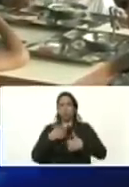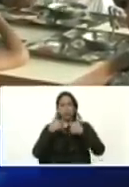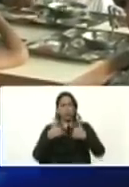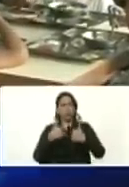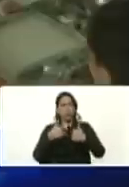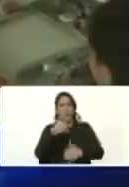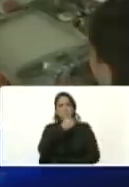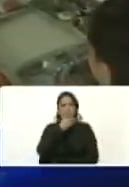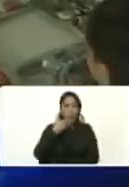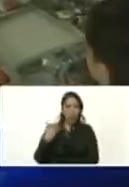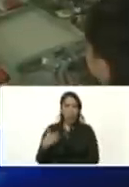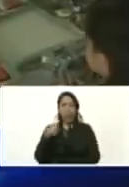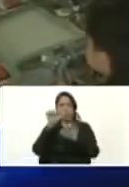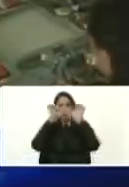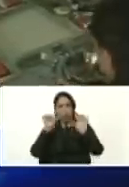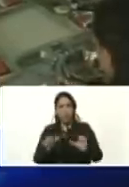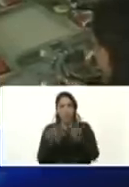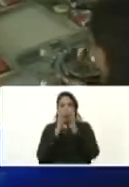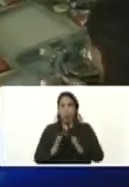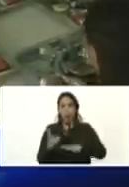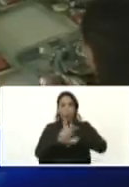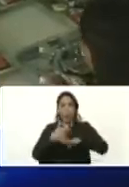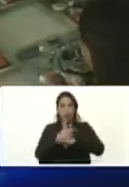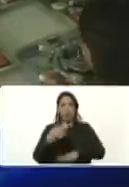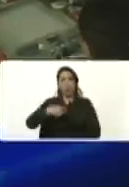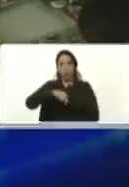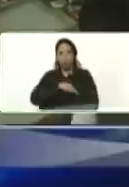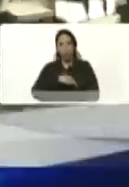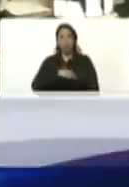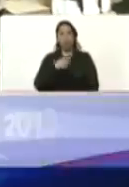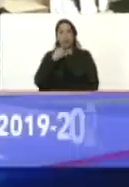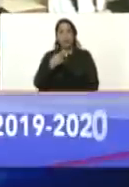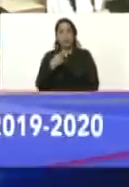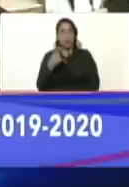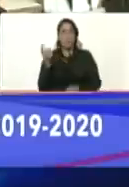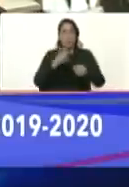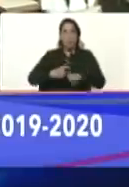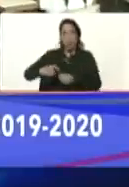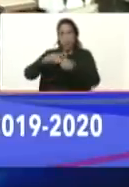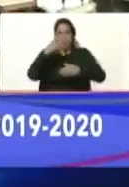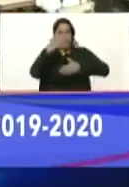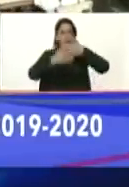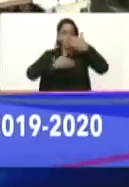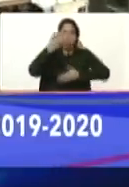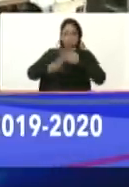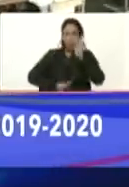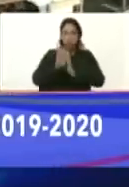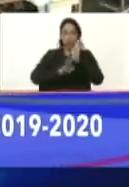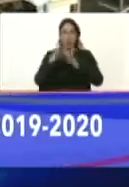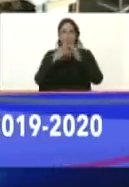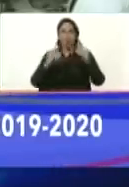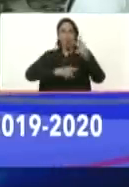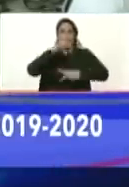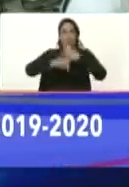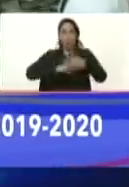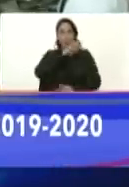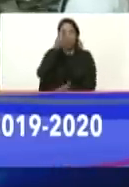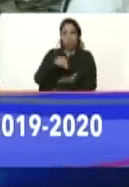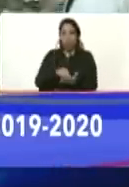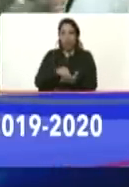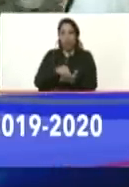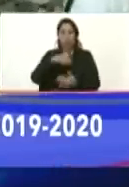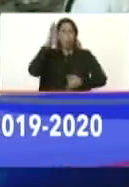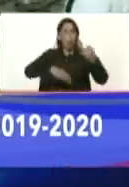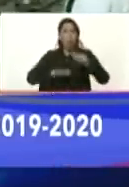la calidad de la educación de las la gobernación y aspiramos pues ir incorporando progresivamente todos los programas nacionales que lamentablemente en los